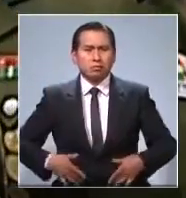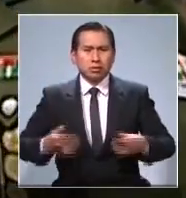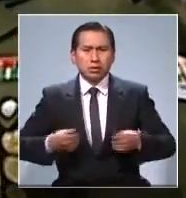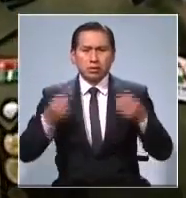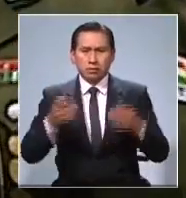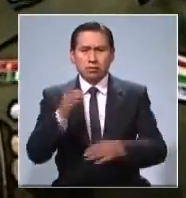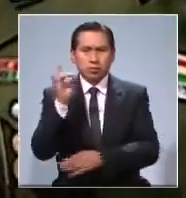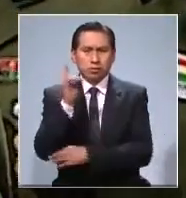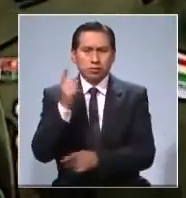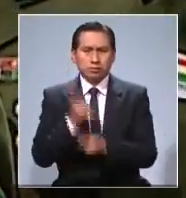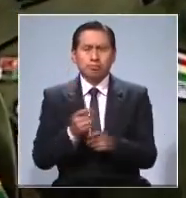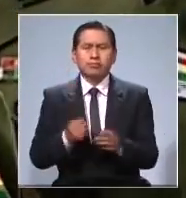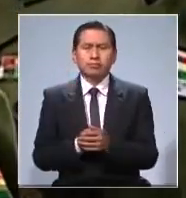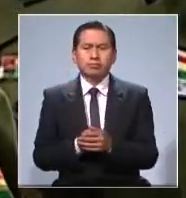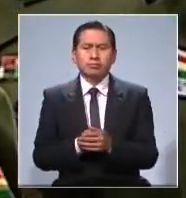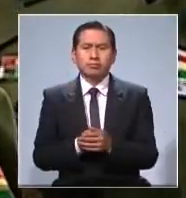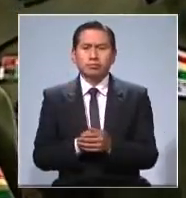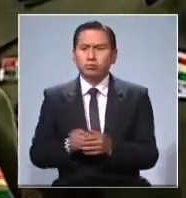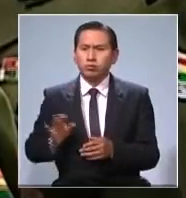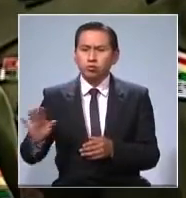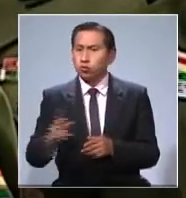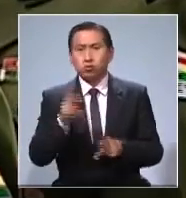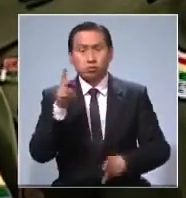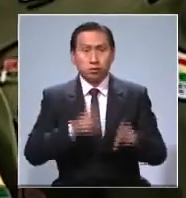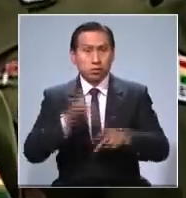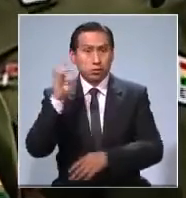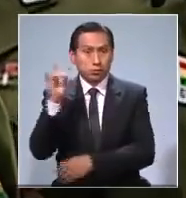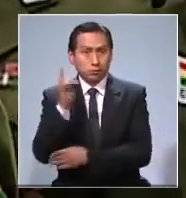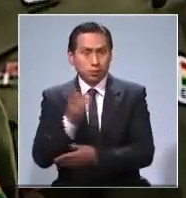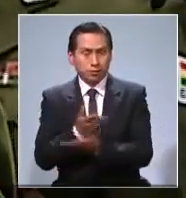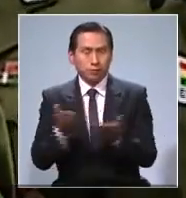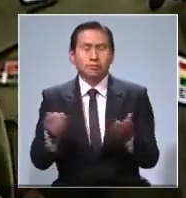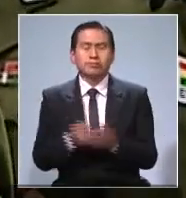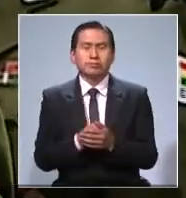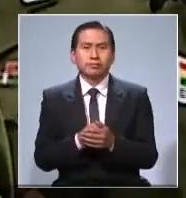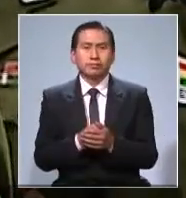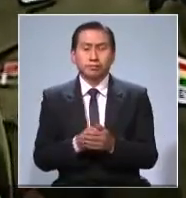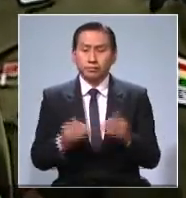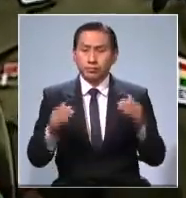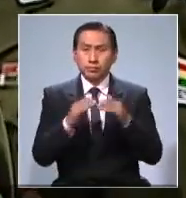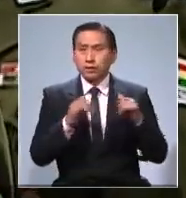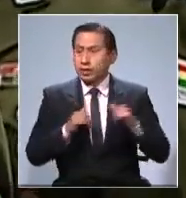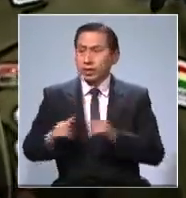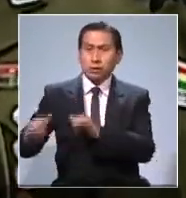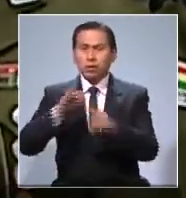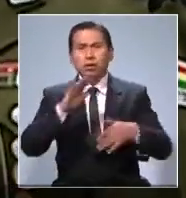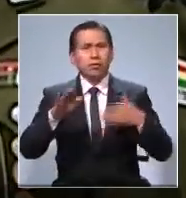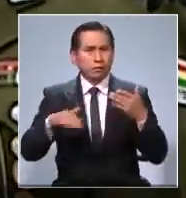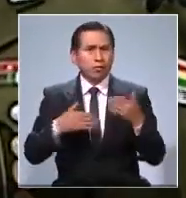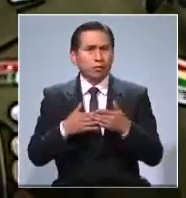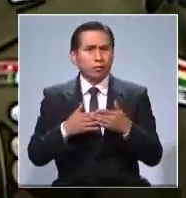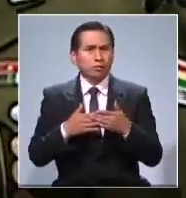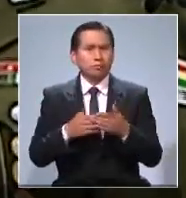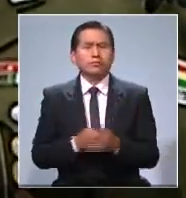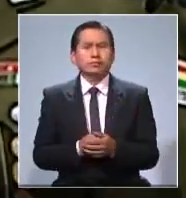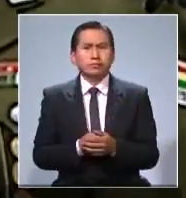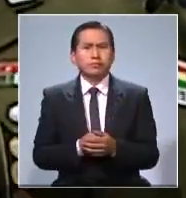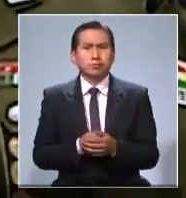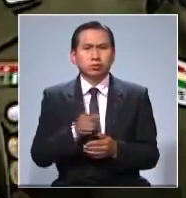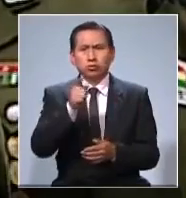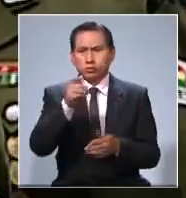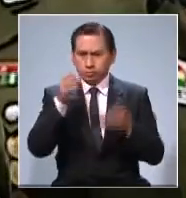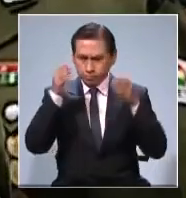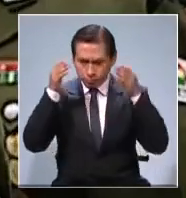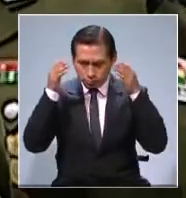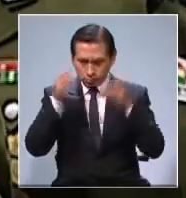patria, por el pueblo boliviano y por la igualdad de todos los seres humanos,